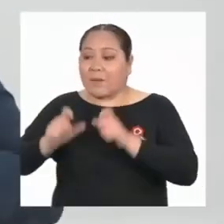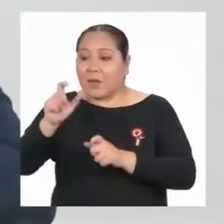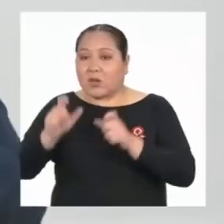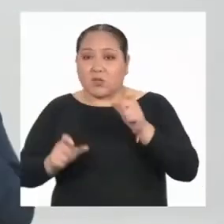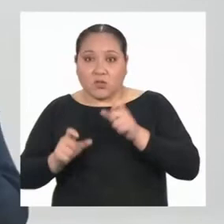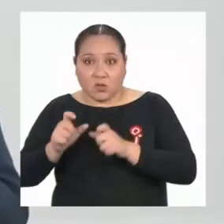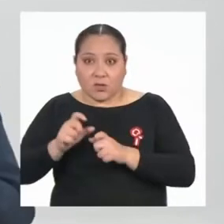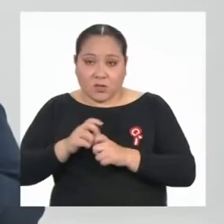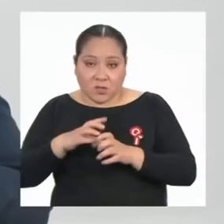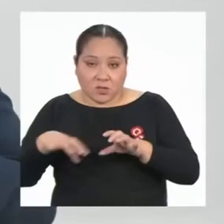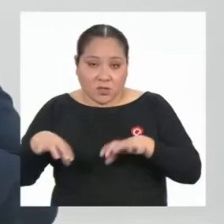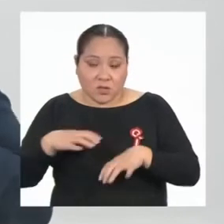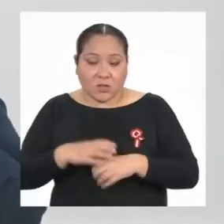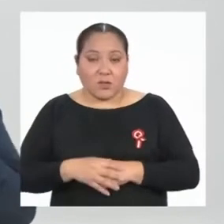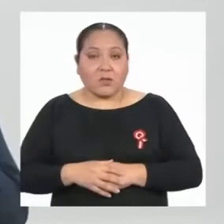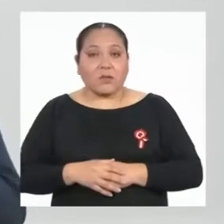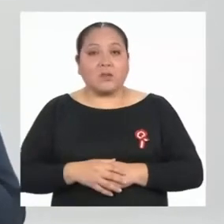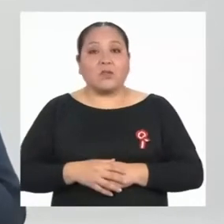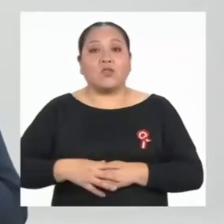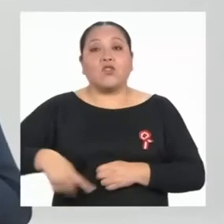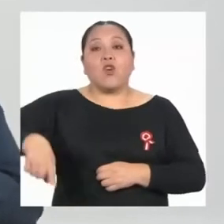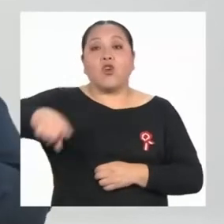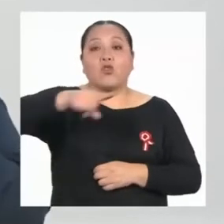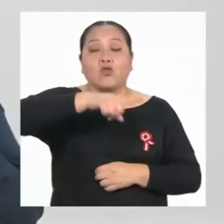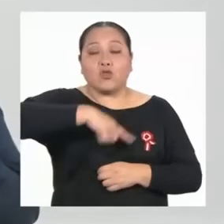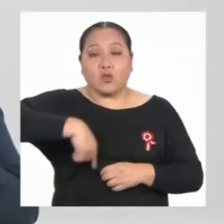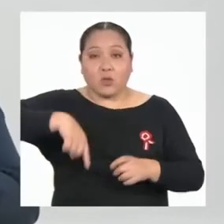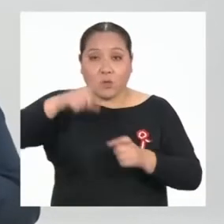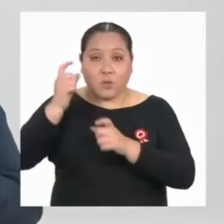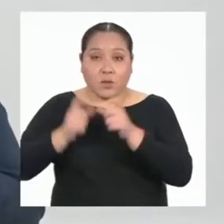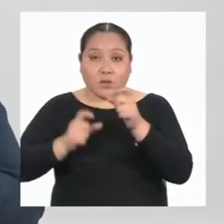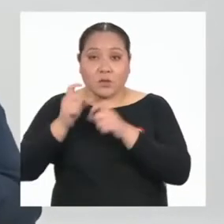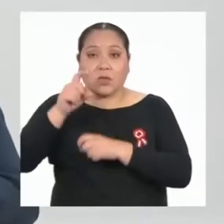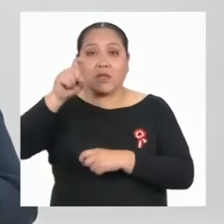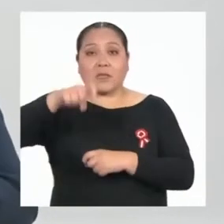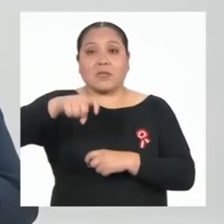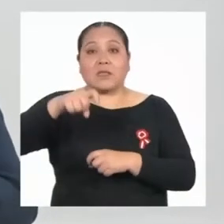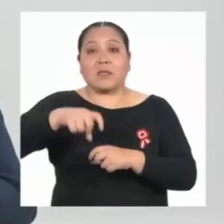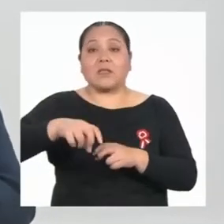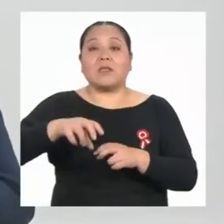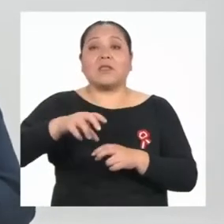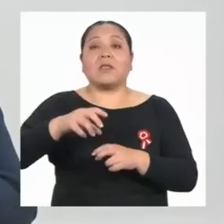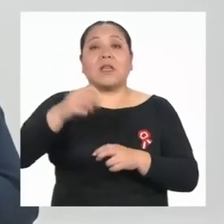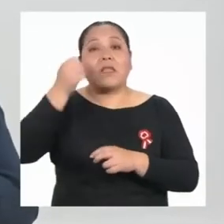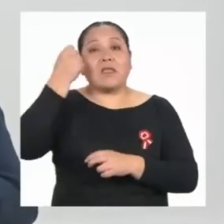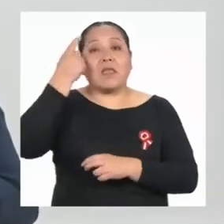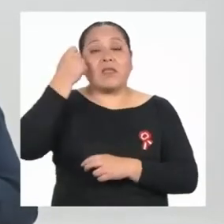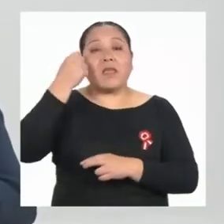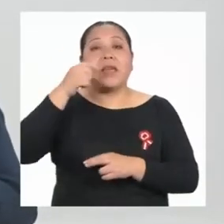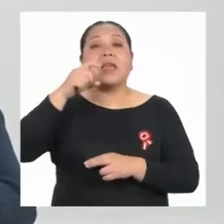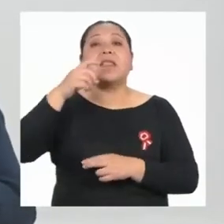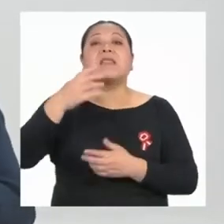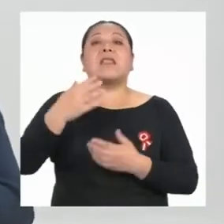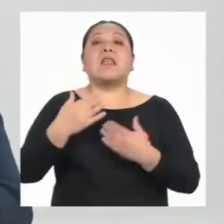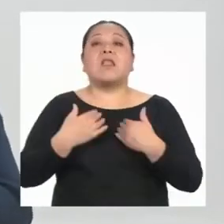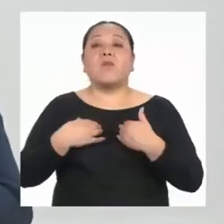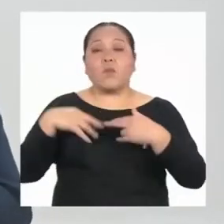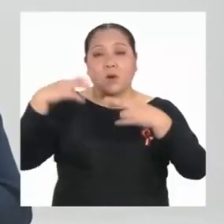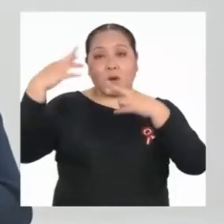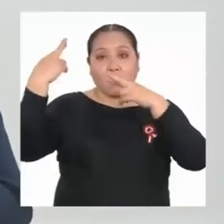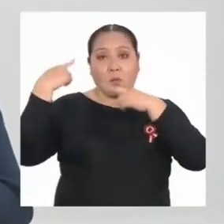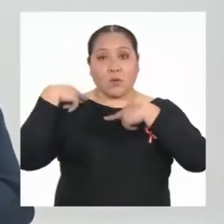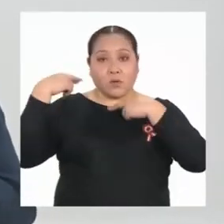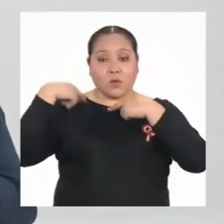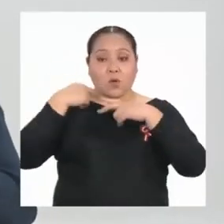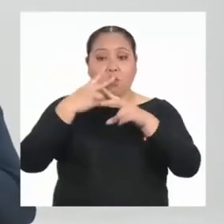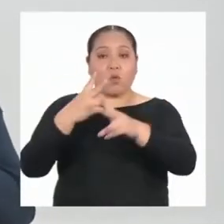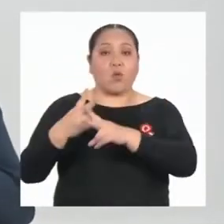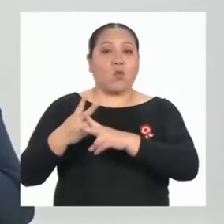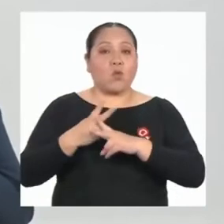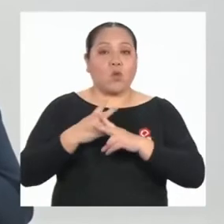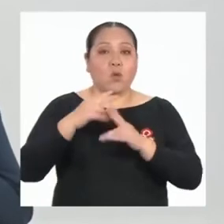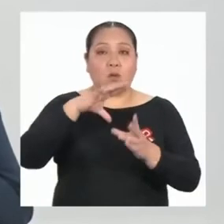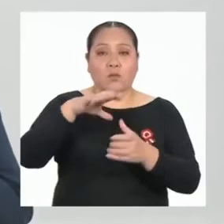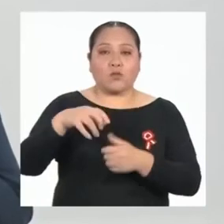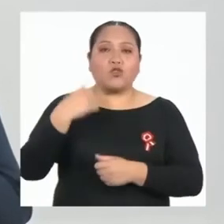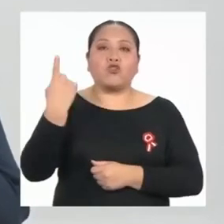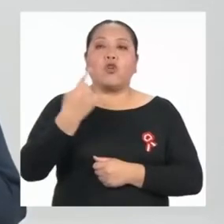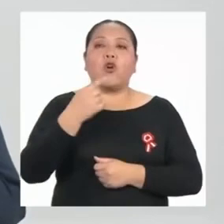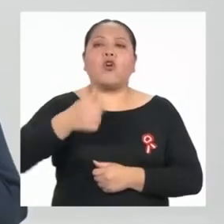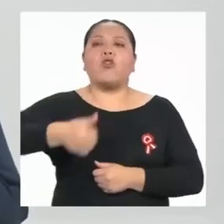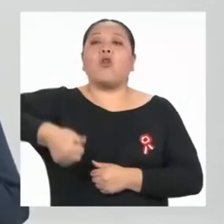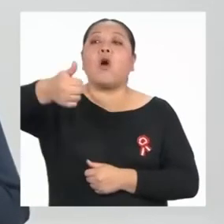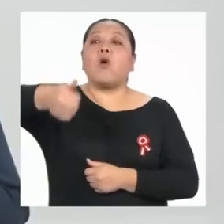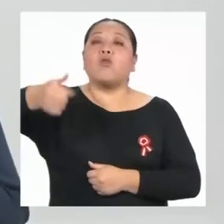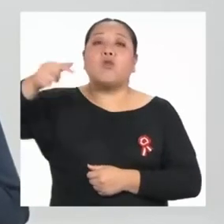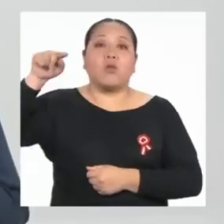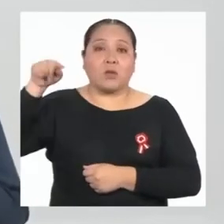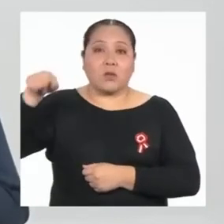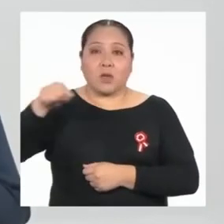Nosotros también tenemos la responsabilidad de cuidar nuestro planeta, no solo las autoridades. Volviendo al análisis